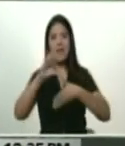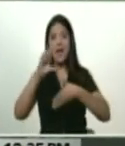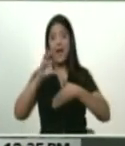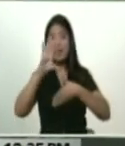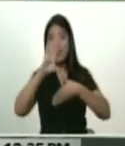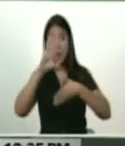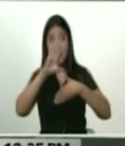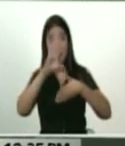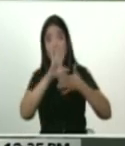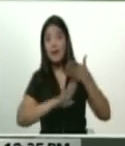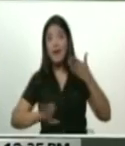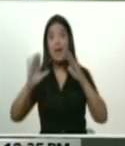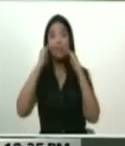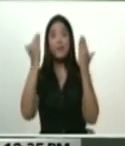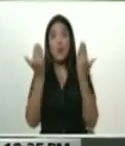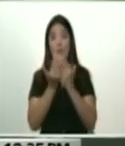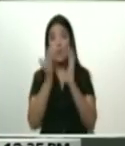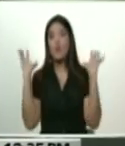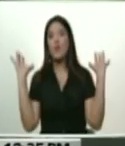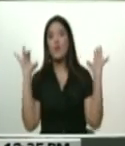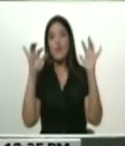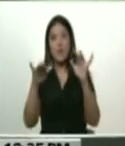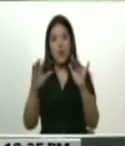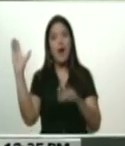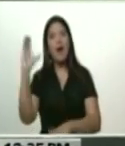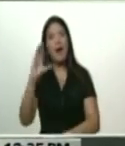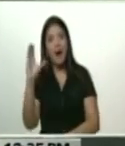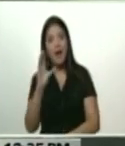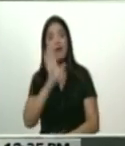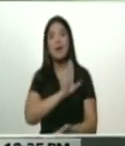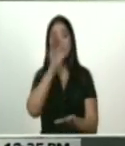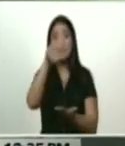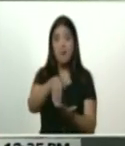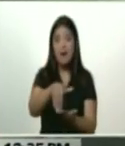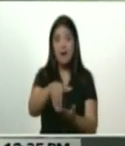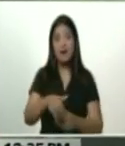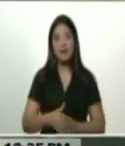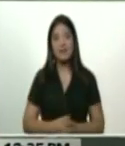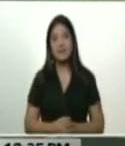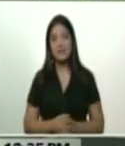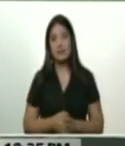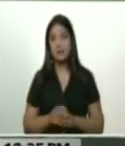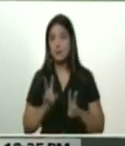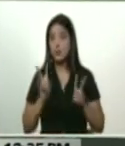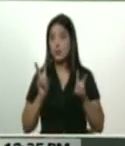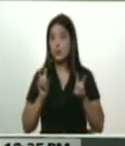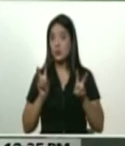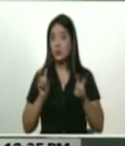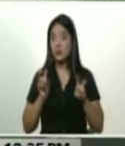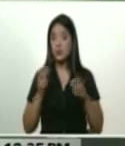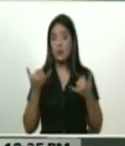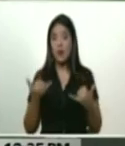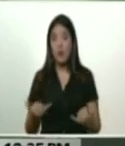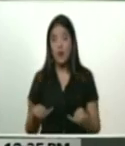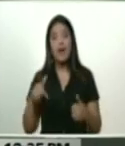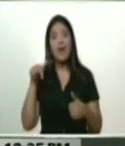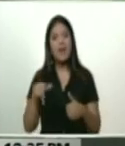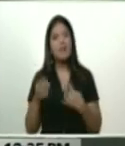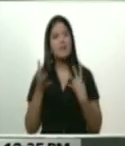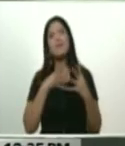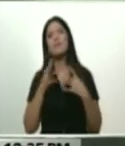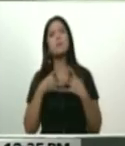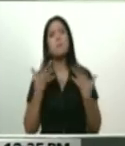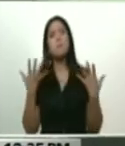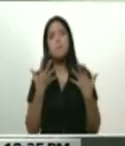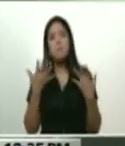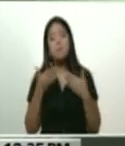el mundo se vienen para Caracas y para Maracay. La principal novedad de este festival es que